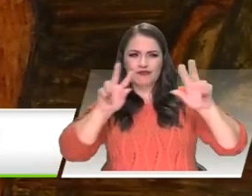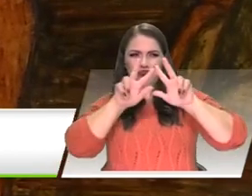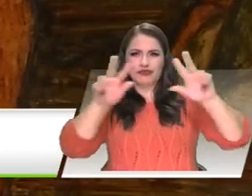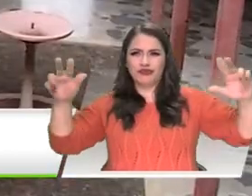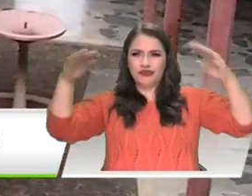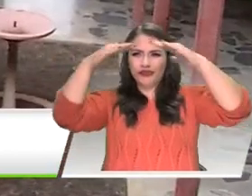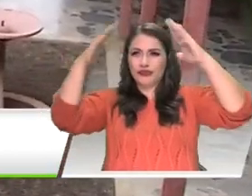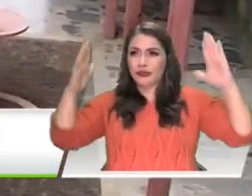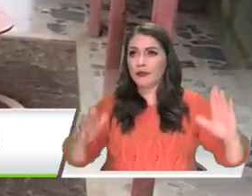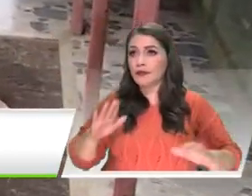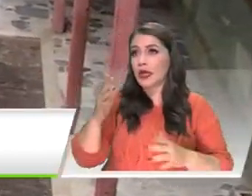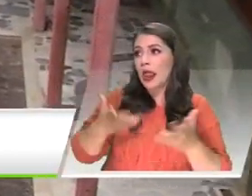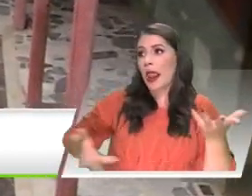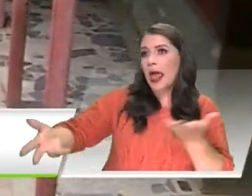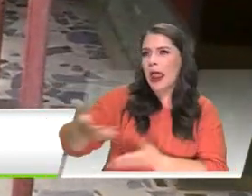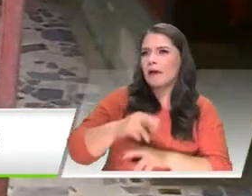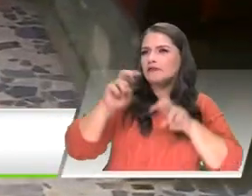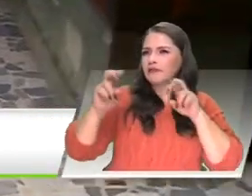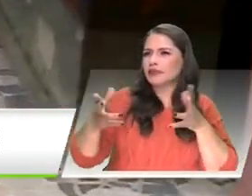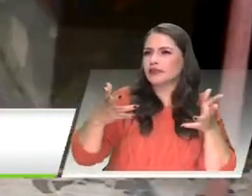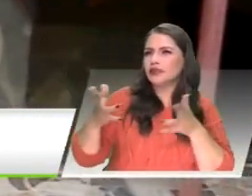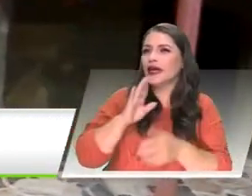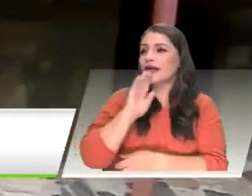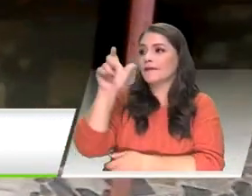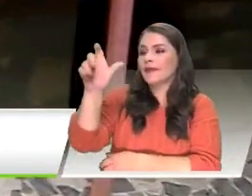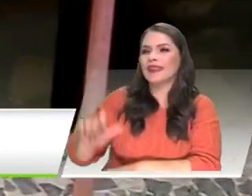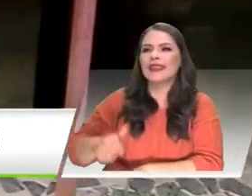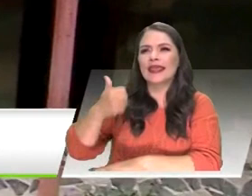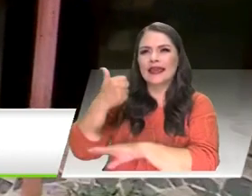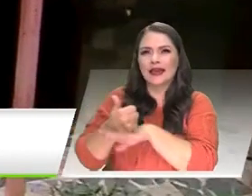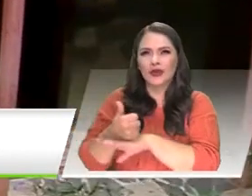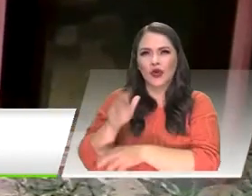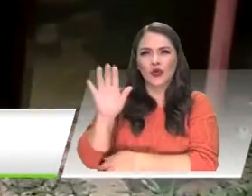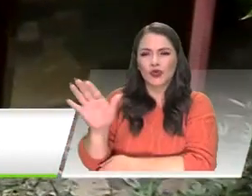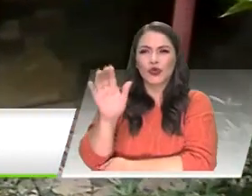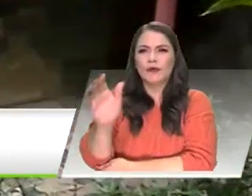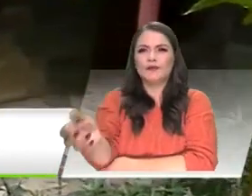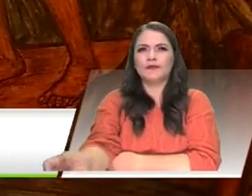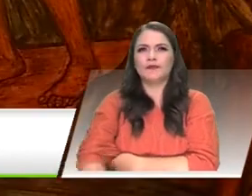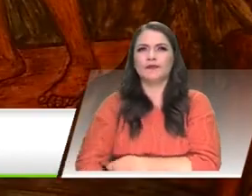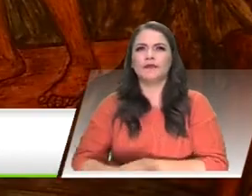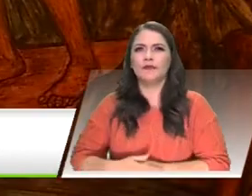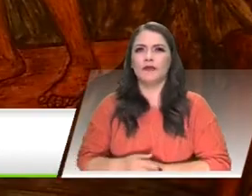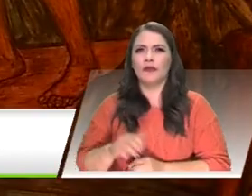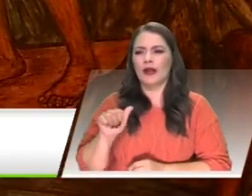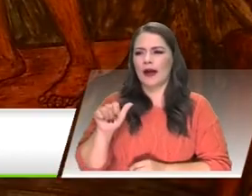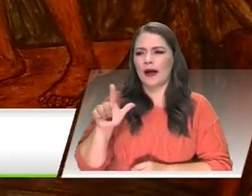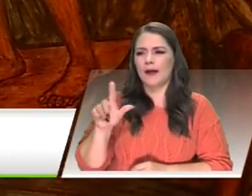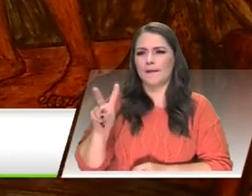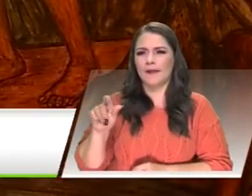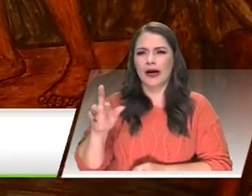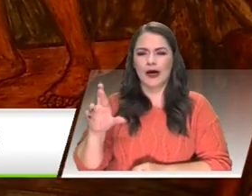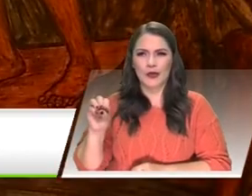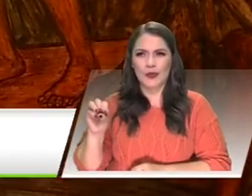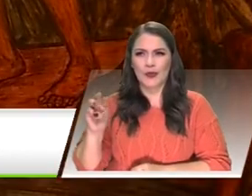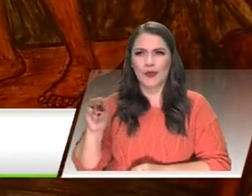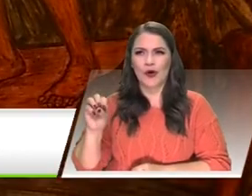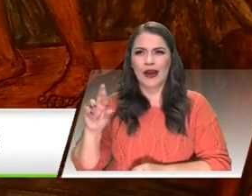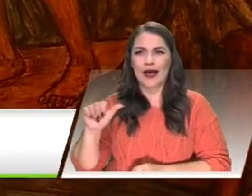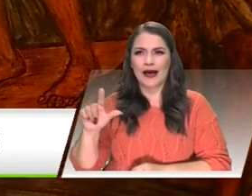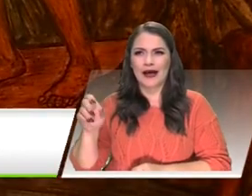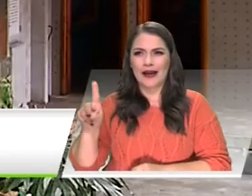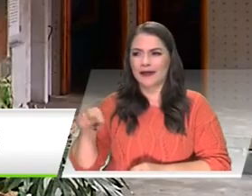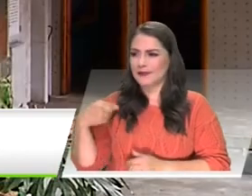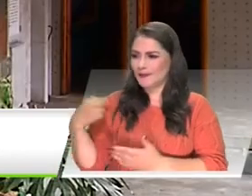hablar de este tema nos acompaña el director de la Casa Museo Pedro Nel Gómez, él es Álvaro Morales Ríos. Bienvenido a Entretenimiento